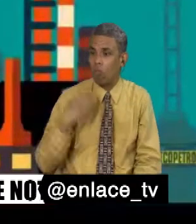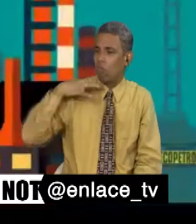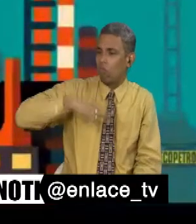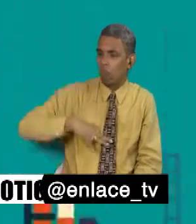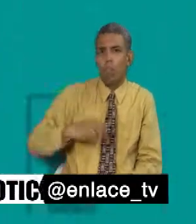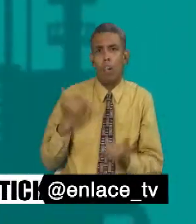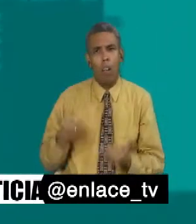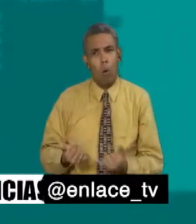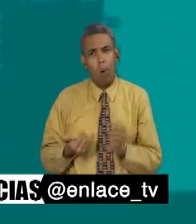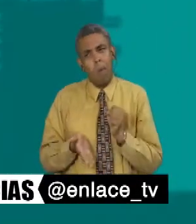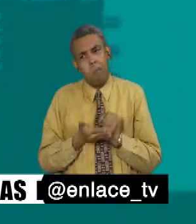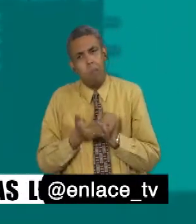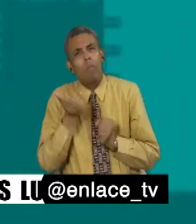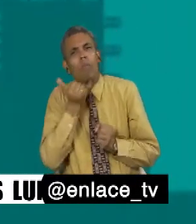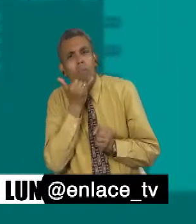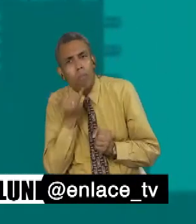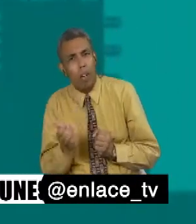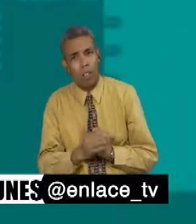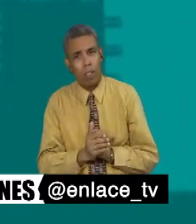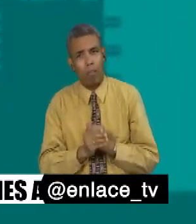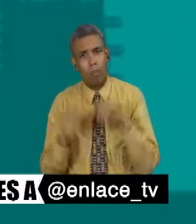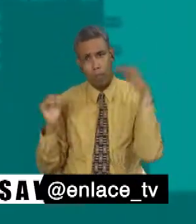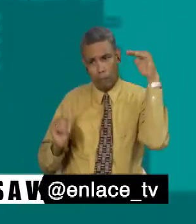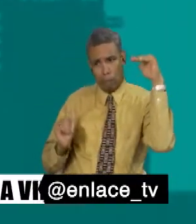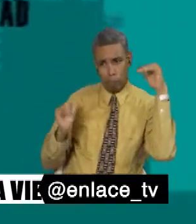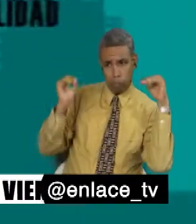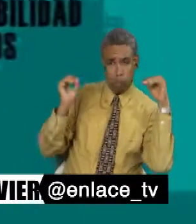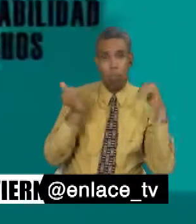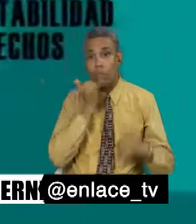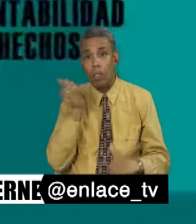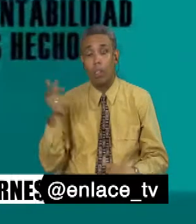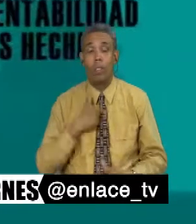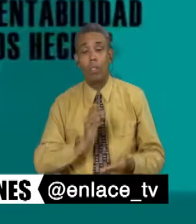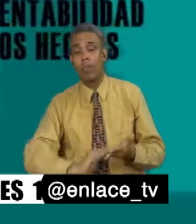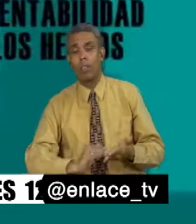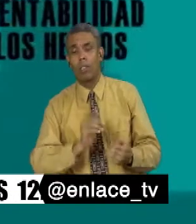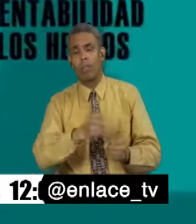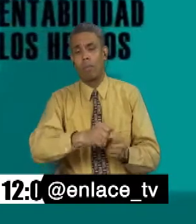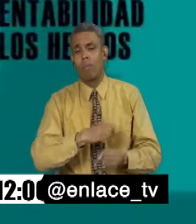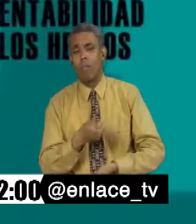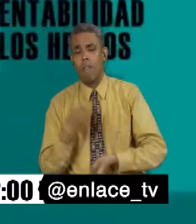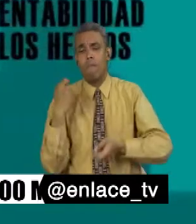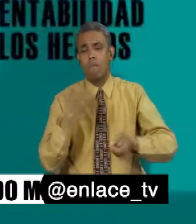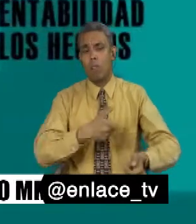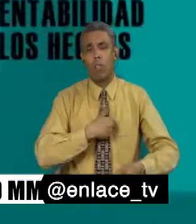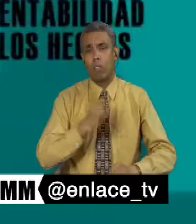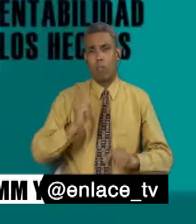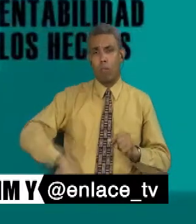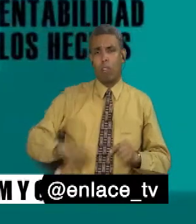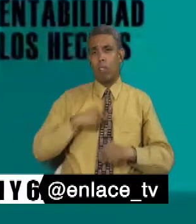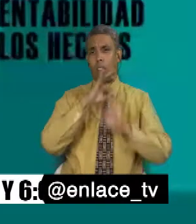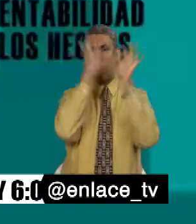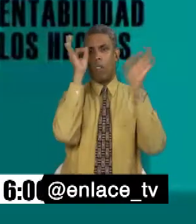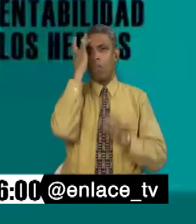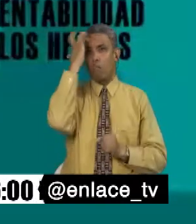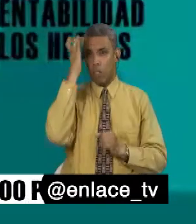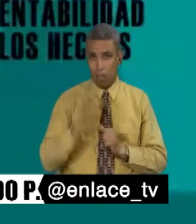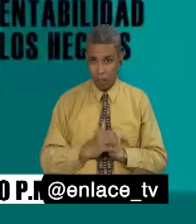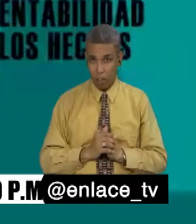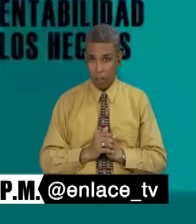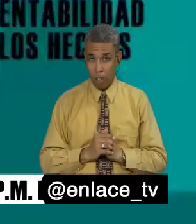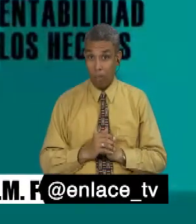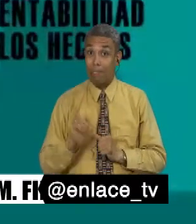son sostenibles, y la compleja interrelación de todos los procesos, el riesgo de los productos manejados, una materia prima impredecible y adversa, la necesidad de